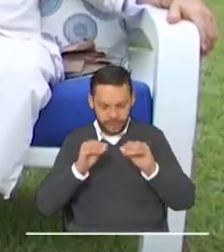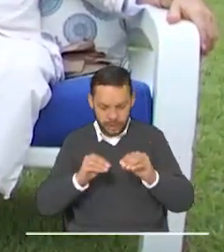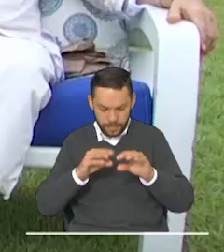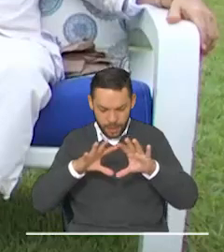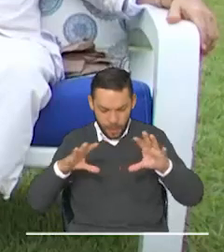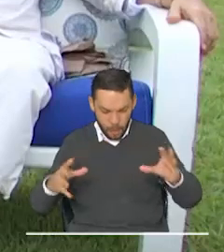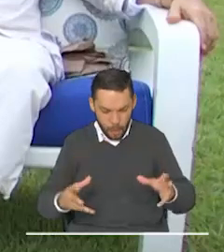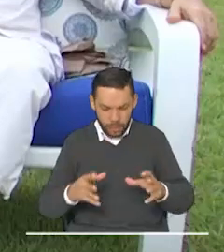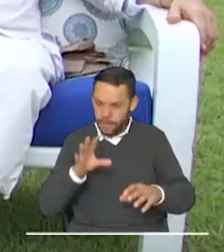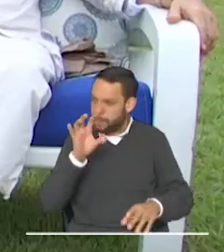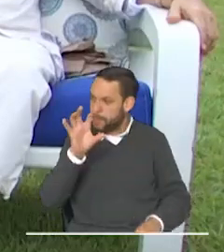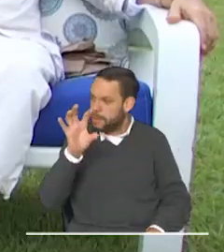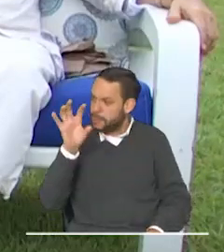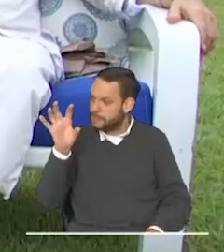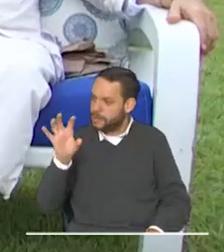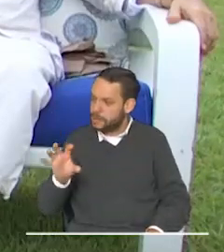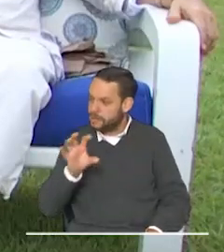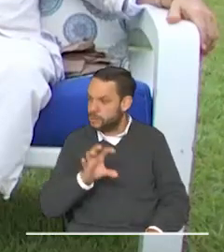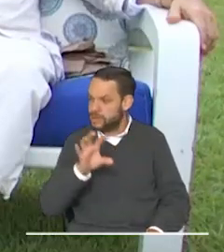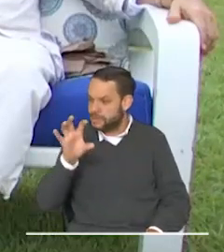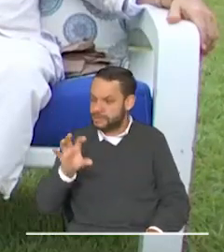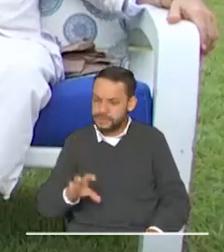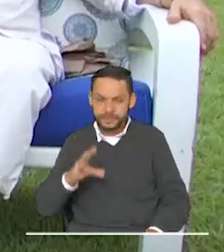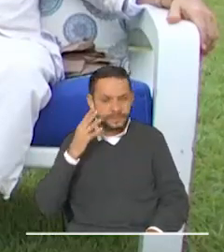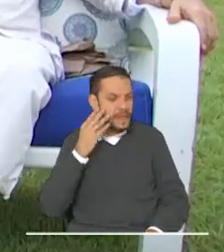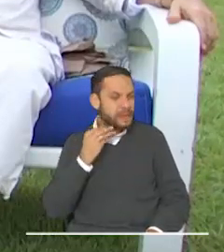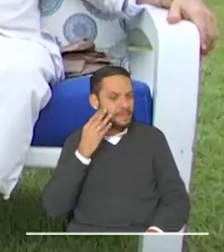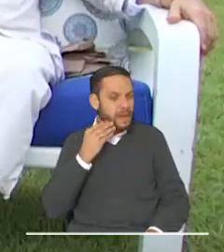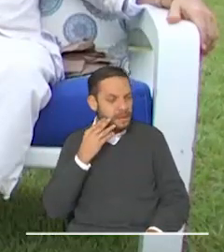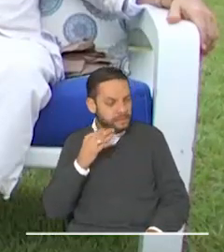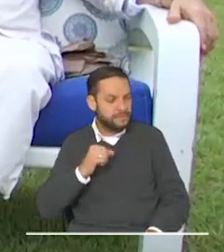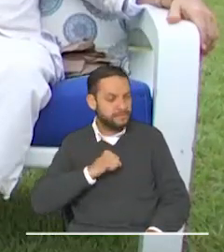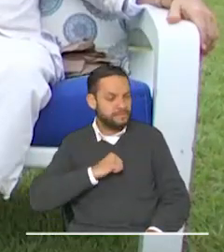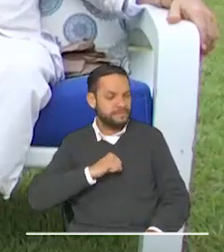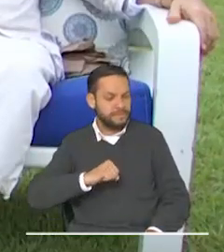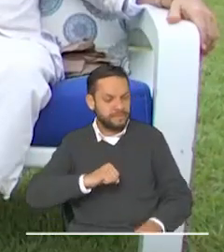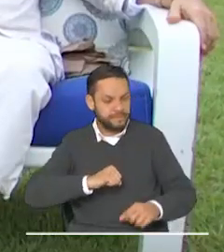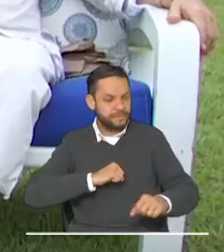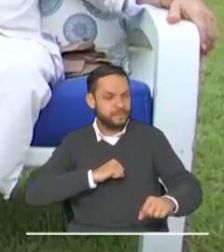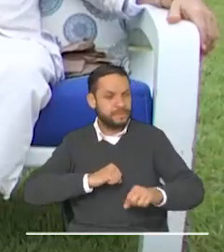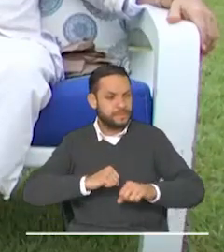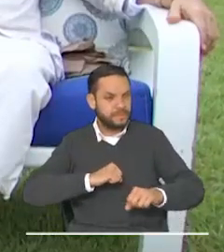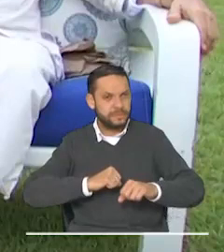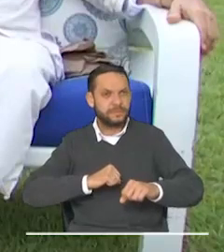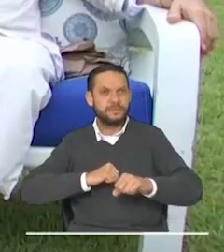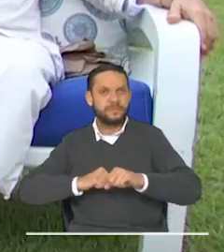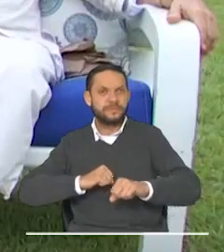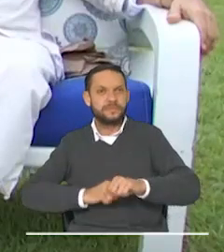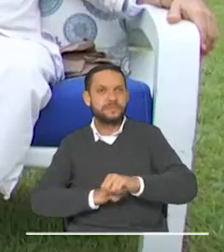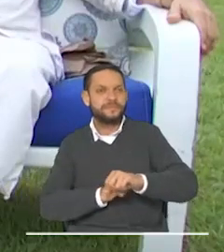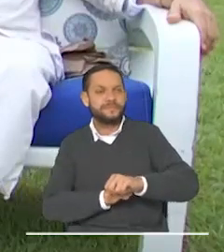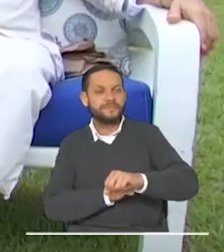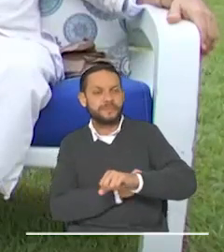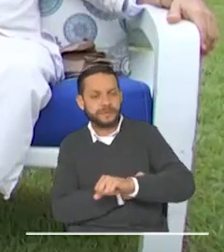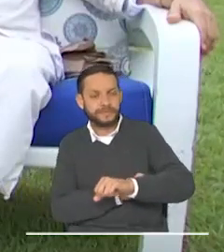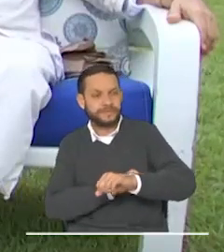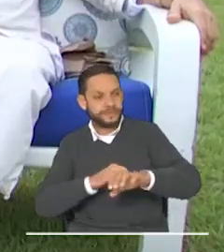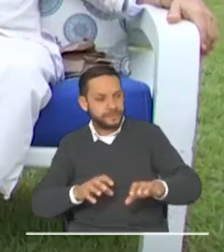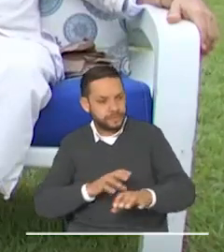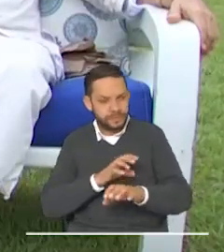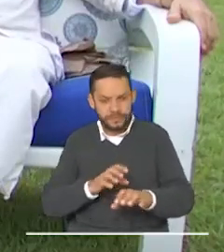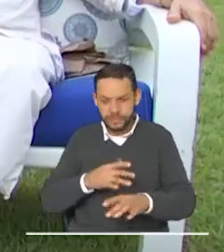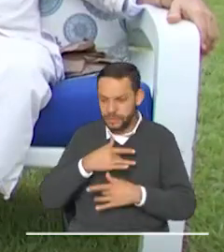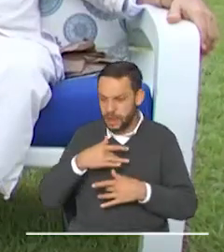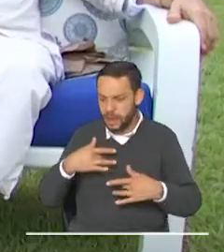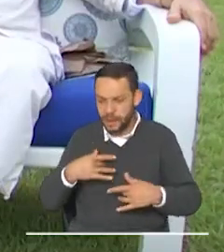siendo hermoso siendo muy productivo ha creado muchas complejidades a nivel de la Salud